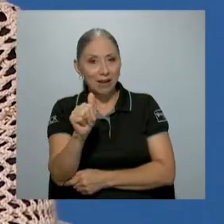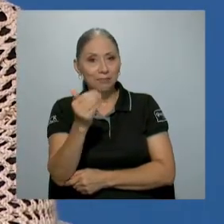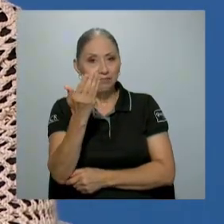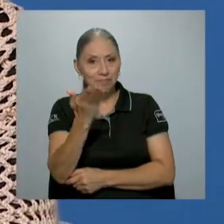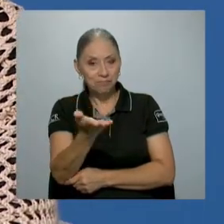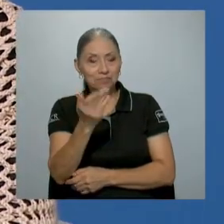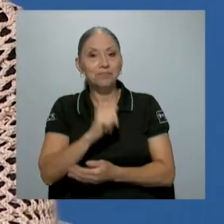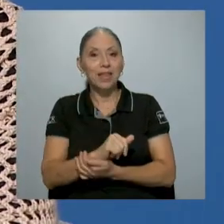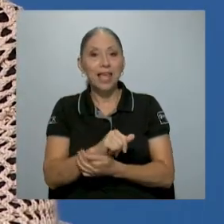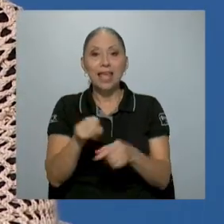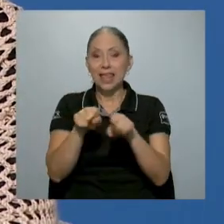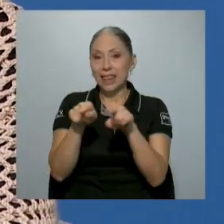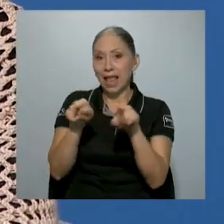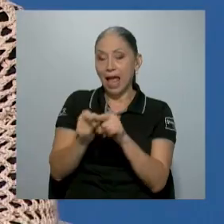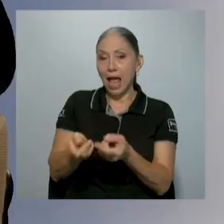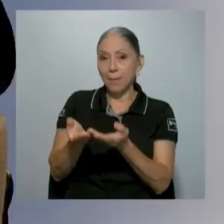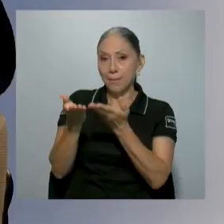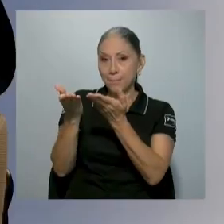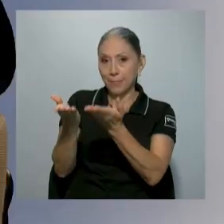y a